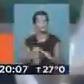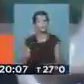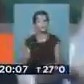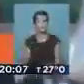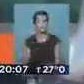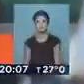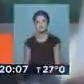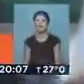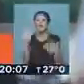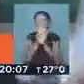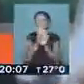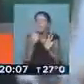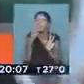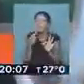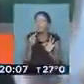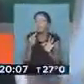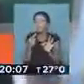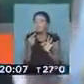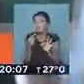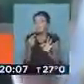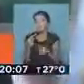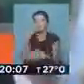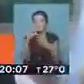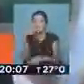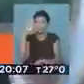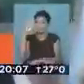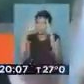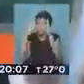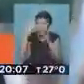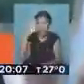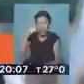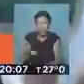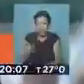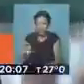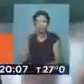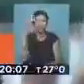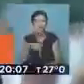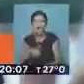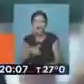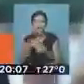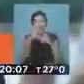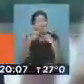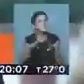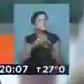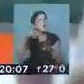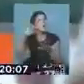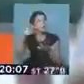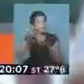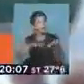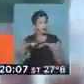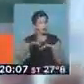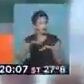pueda sustraerse a la acción de la justicia o al escrutinio de los jueces. Entonces ahora empieza otro